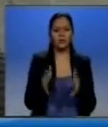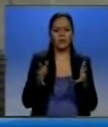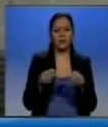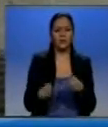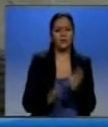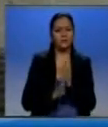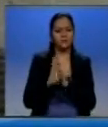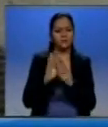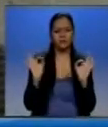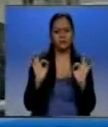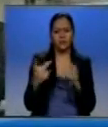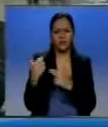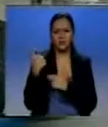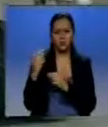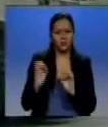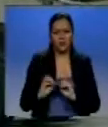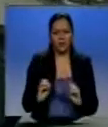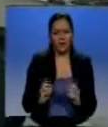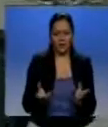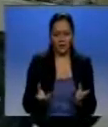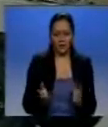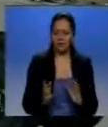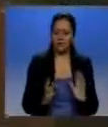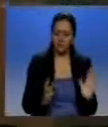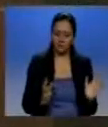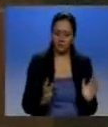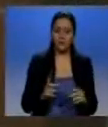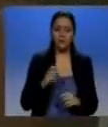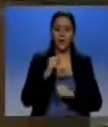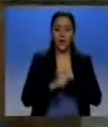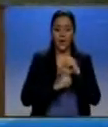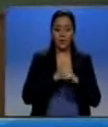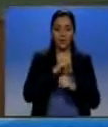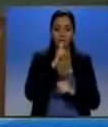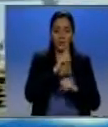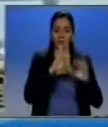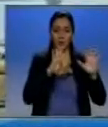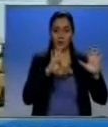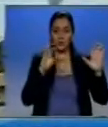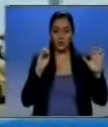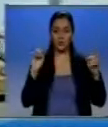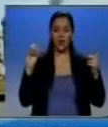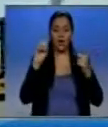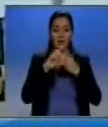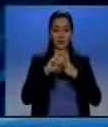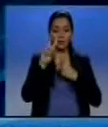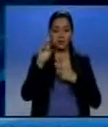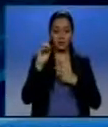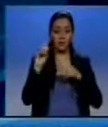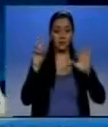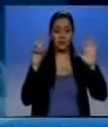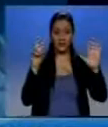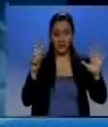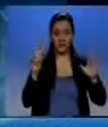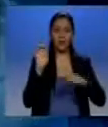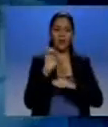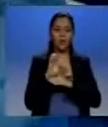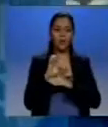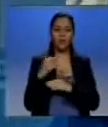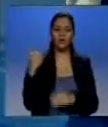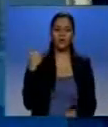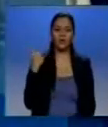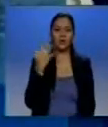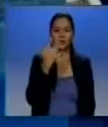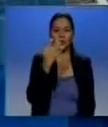promover inversión responsable. Entre la década de los 90 y hasta el año 2007, Ecuador mantuvo un promedio de